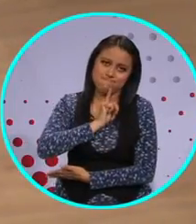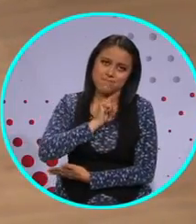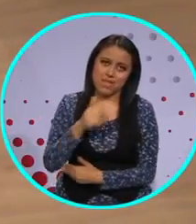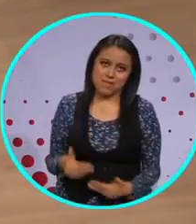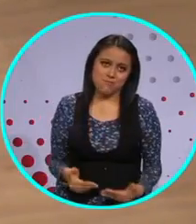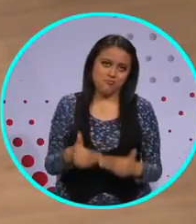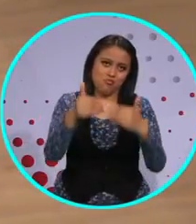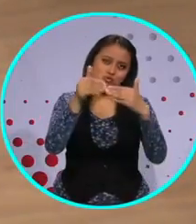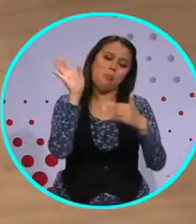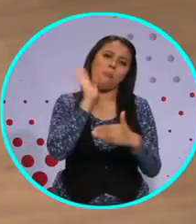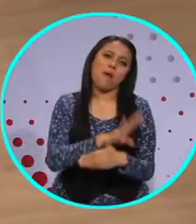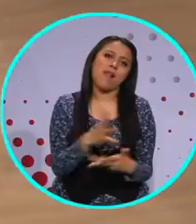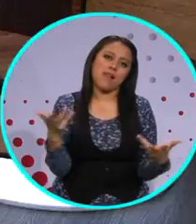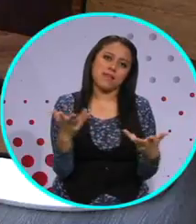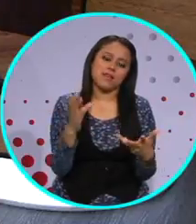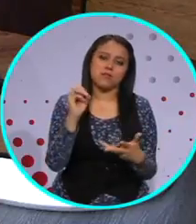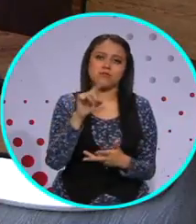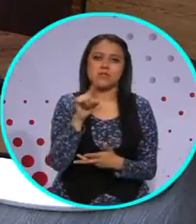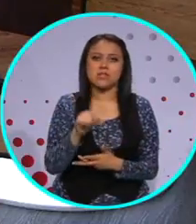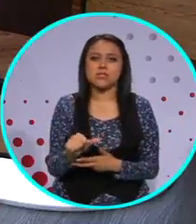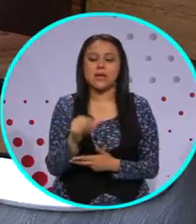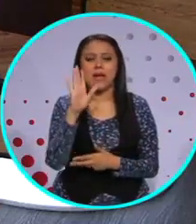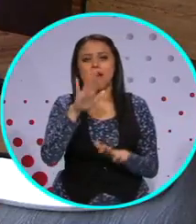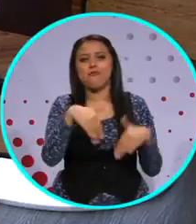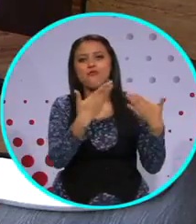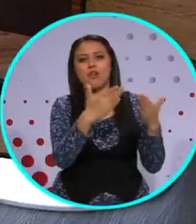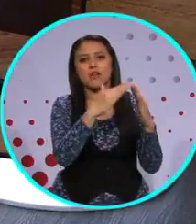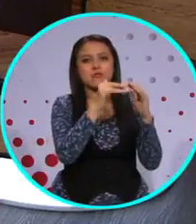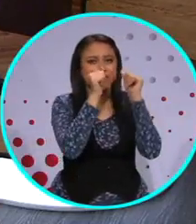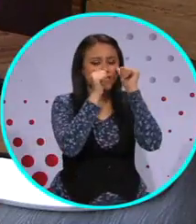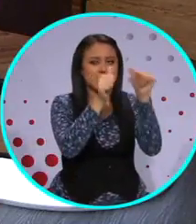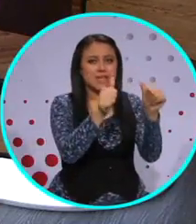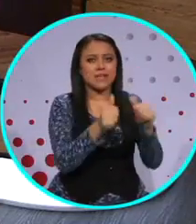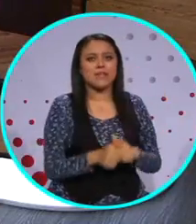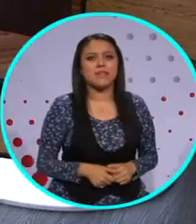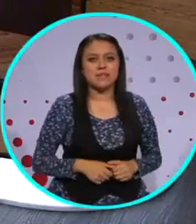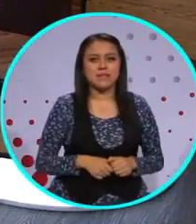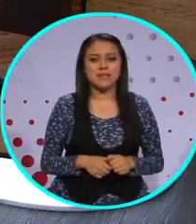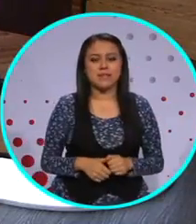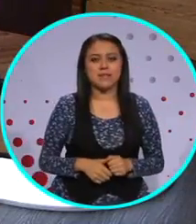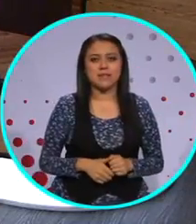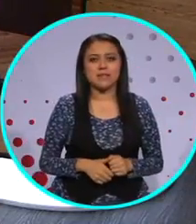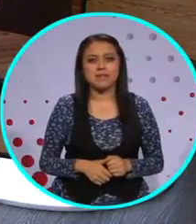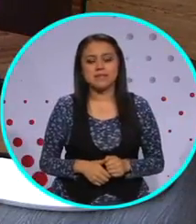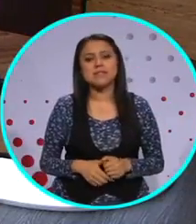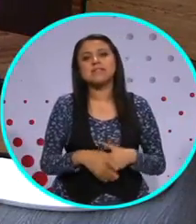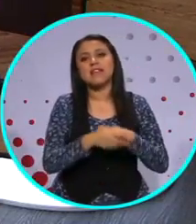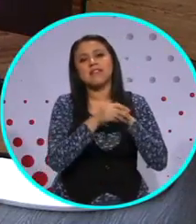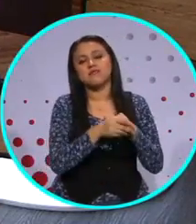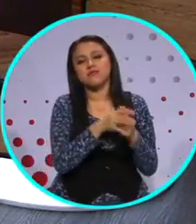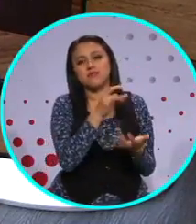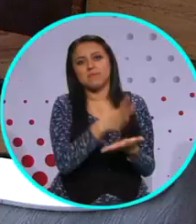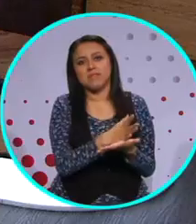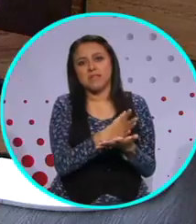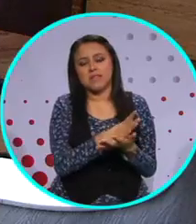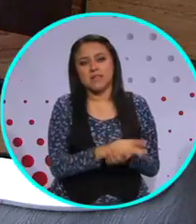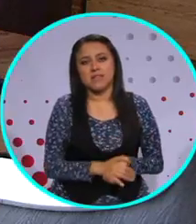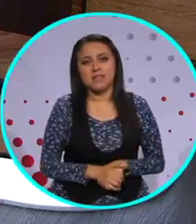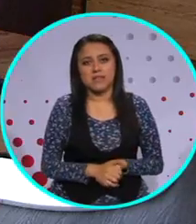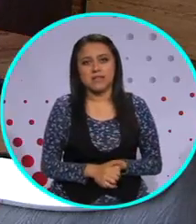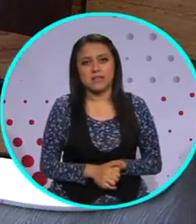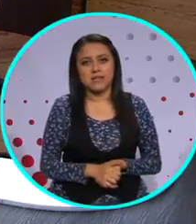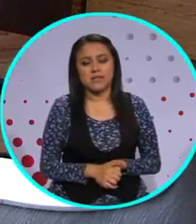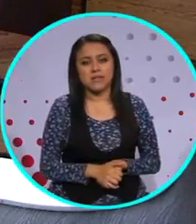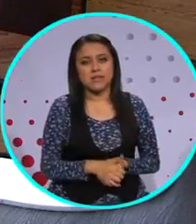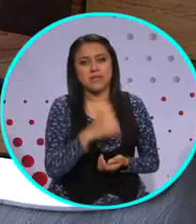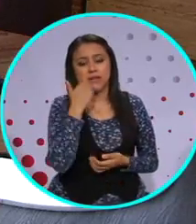esta constancia tengo tiempo y concón con damas te saludo este pues vas a tener